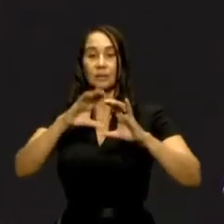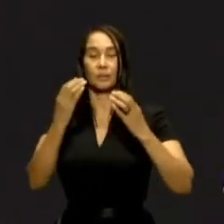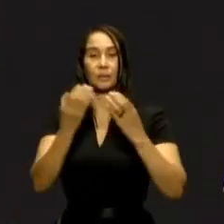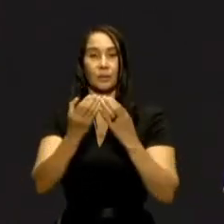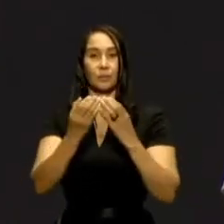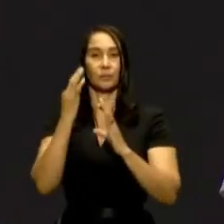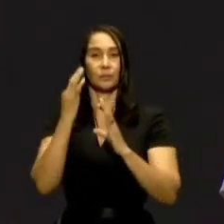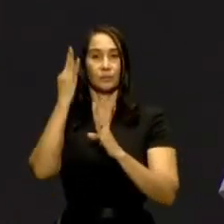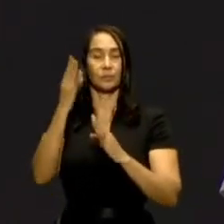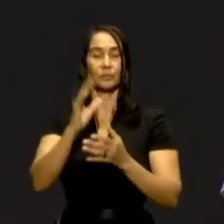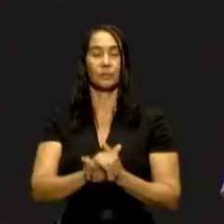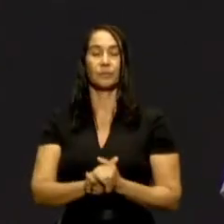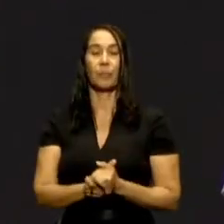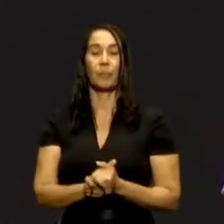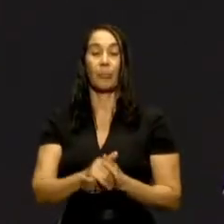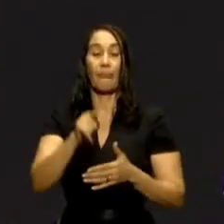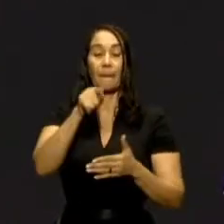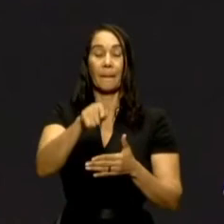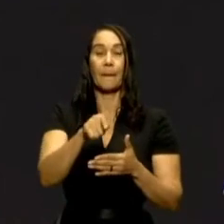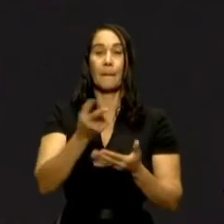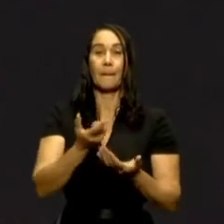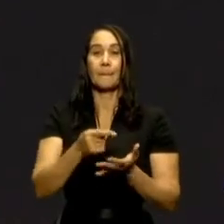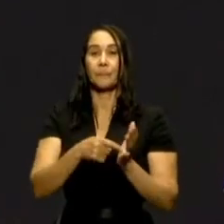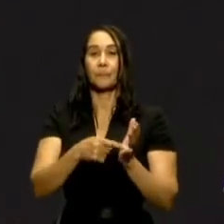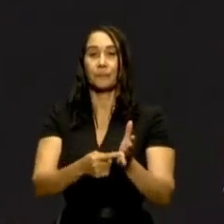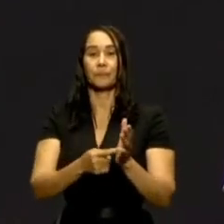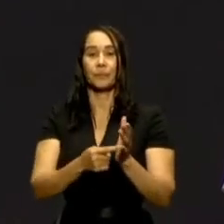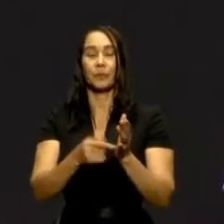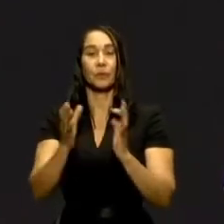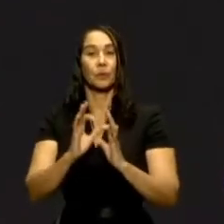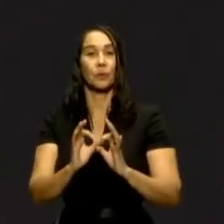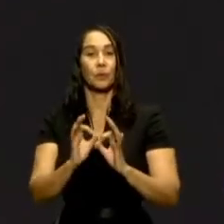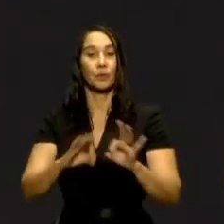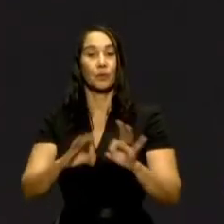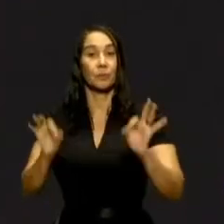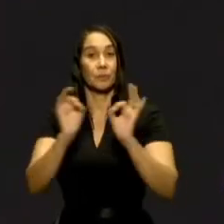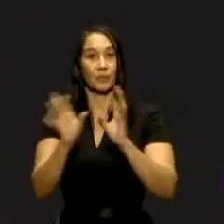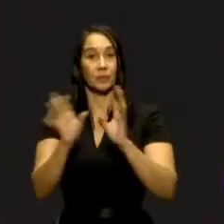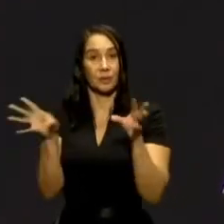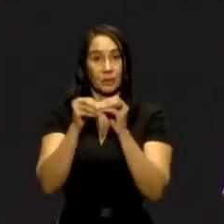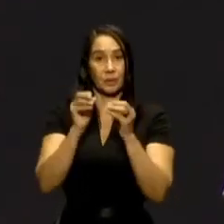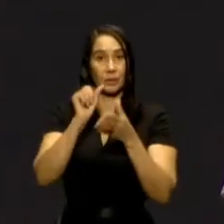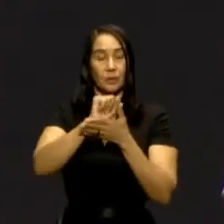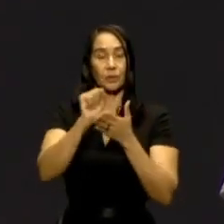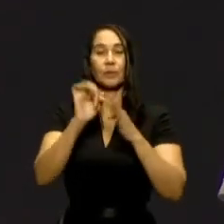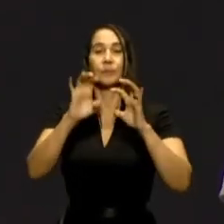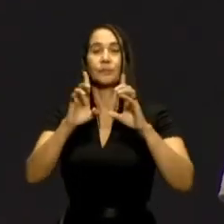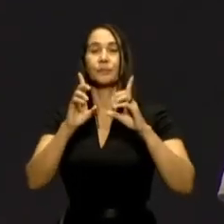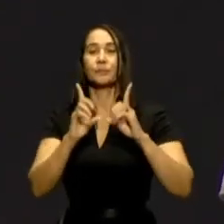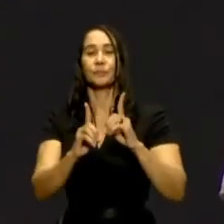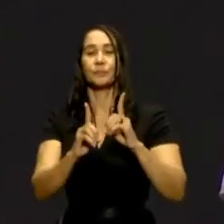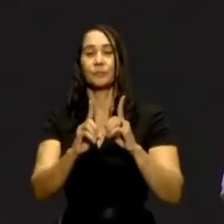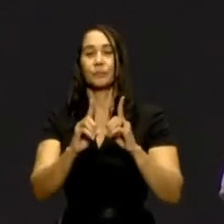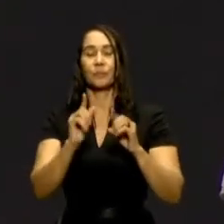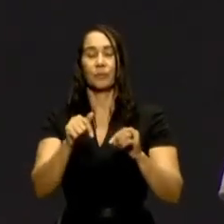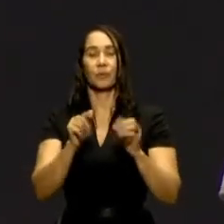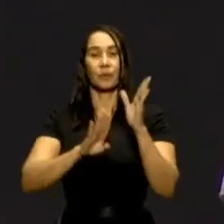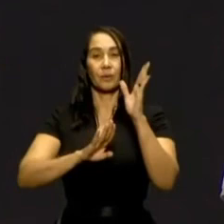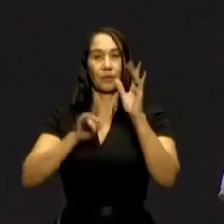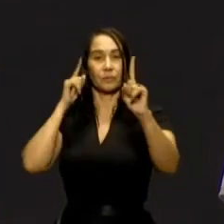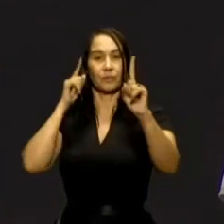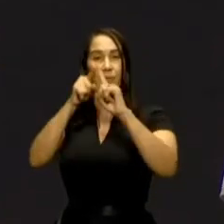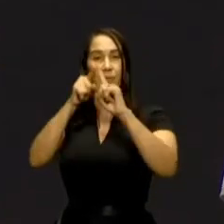actual. Esto nos muestra la importancia de adaptar nuestro sistema educativo a los